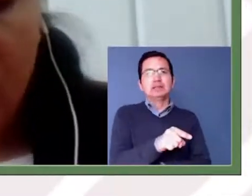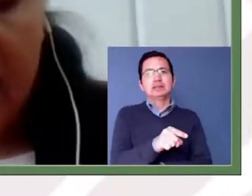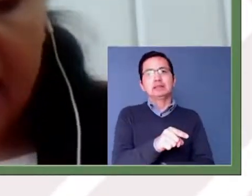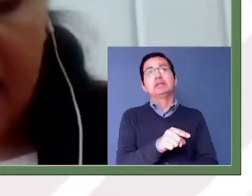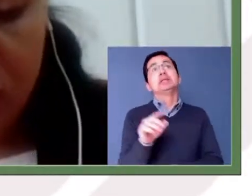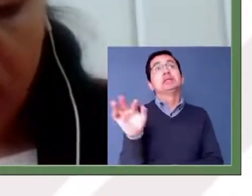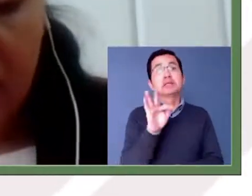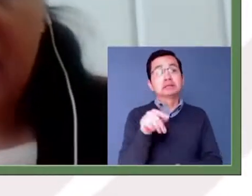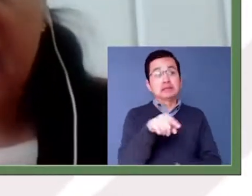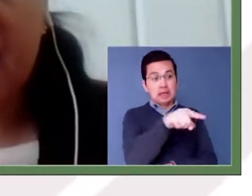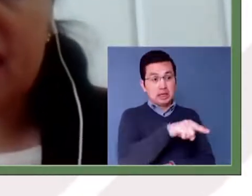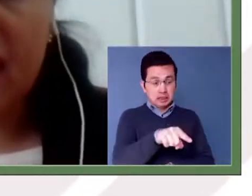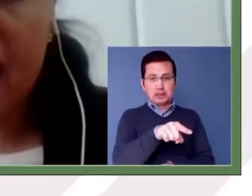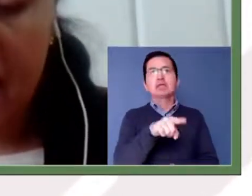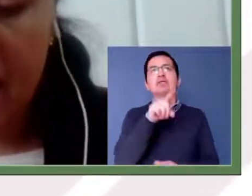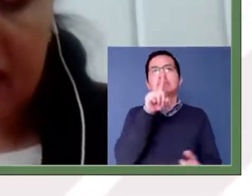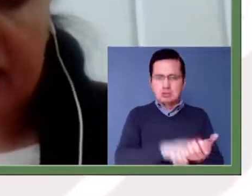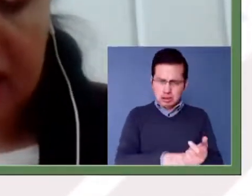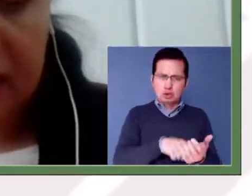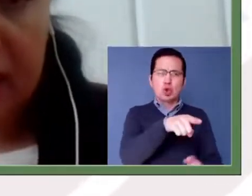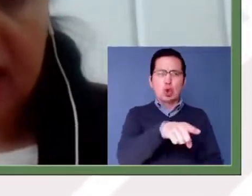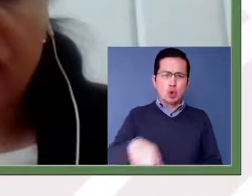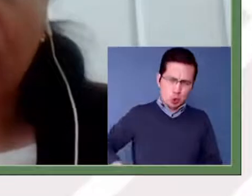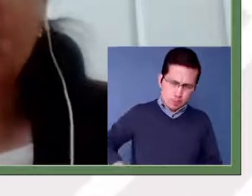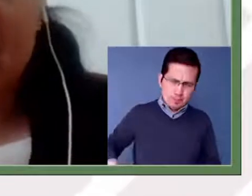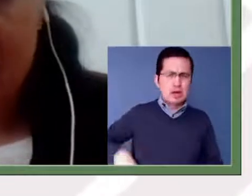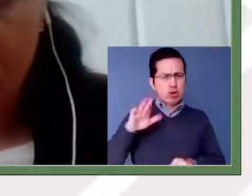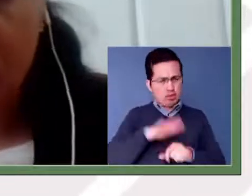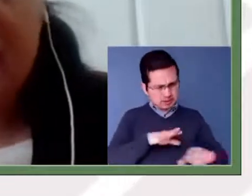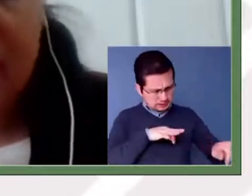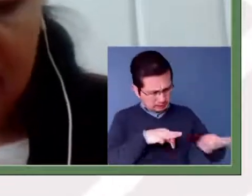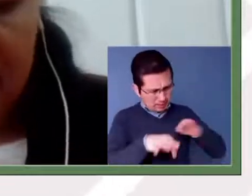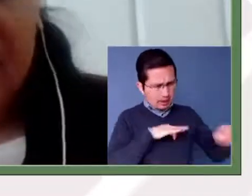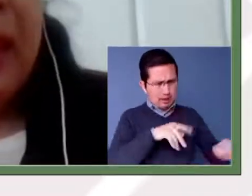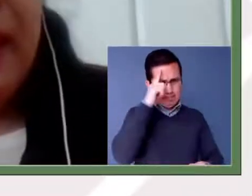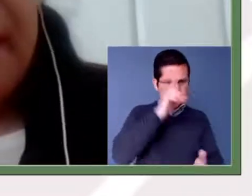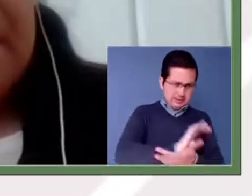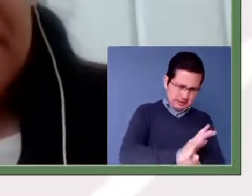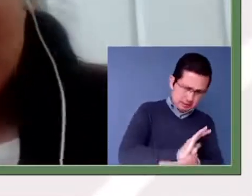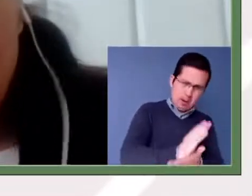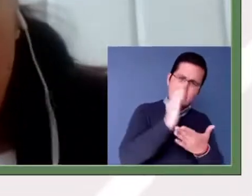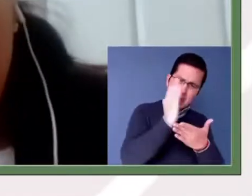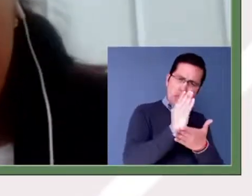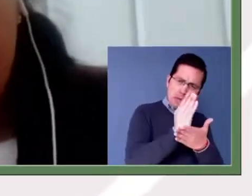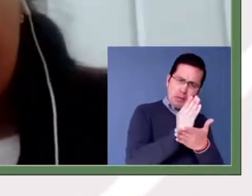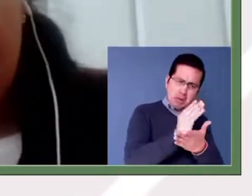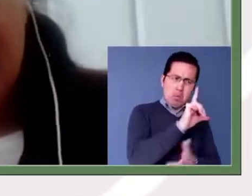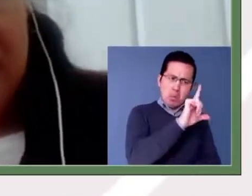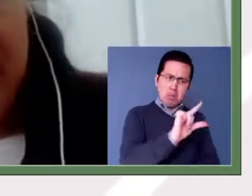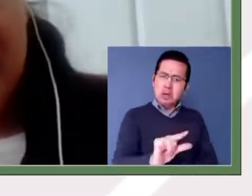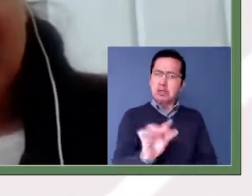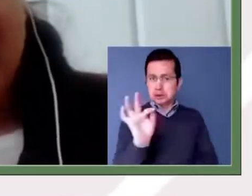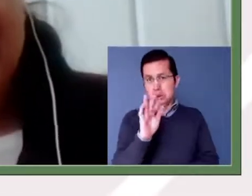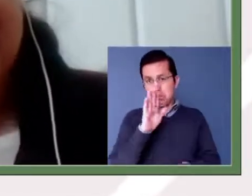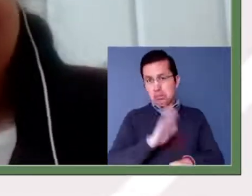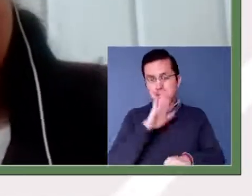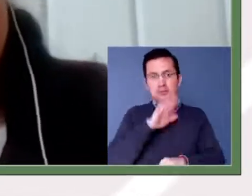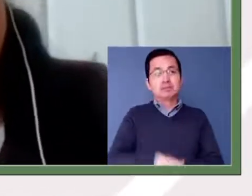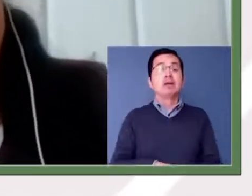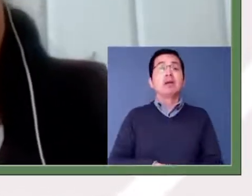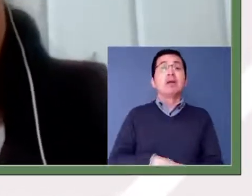llegando las políticas antidiscriminatorias, están siendo más efectivas. Resulta que